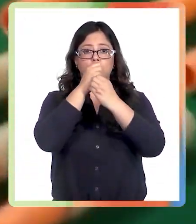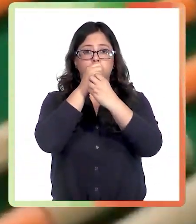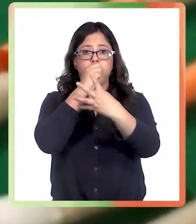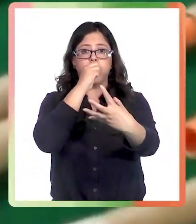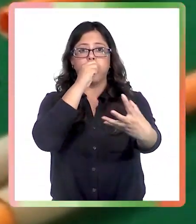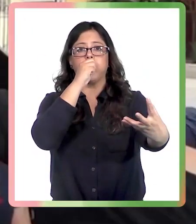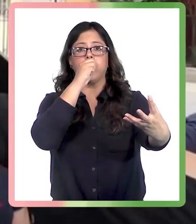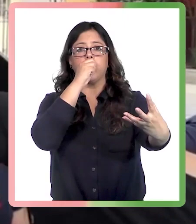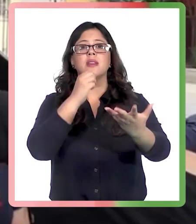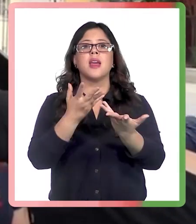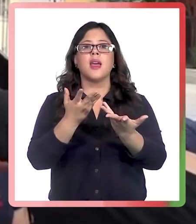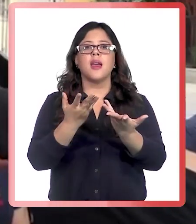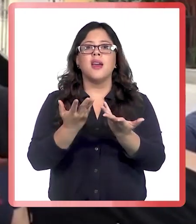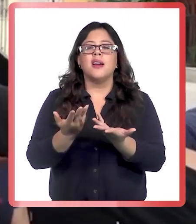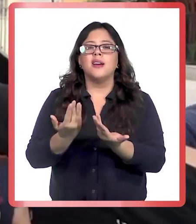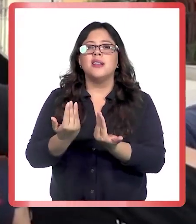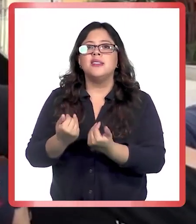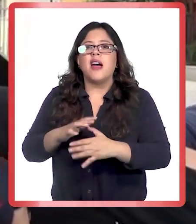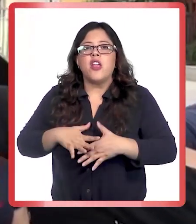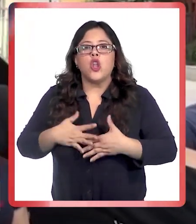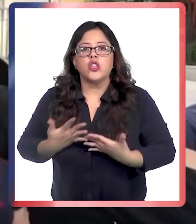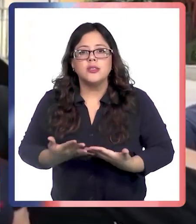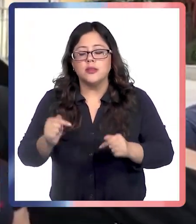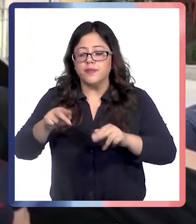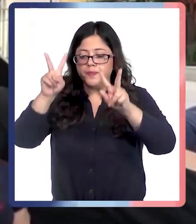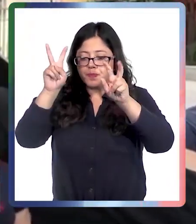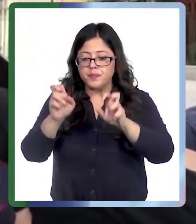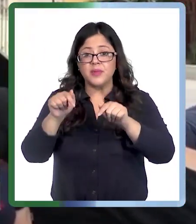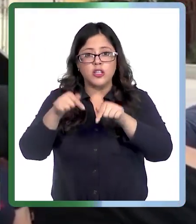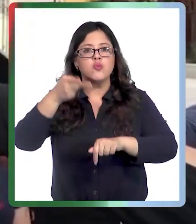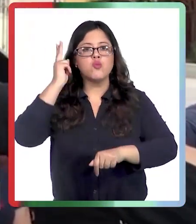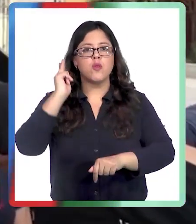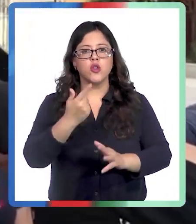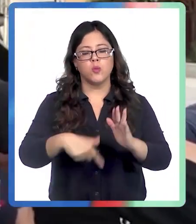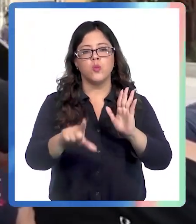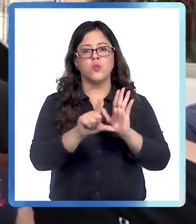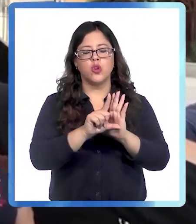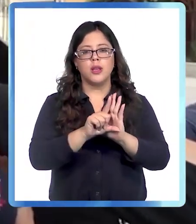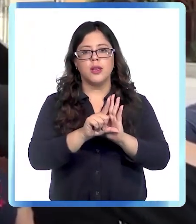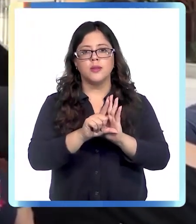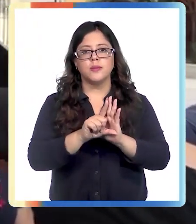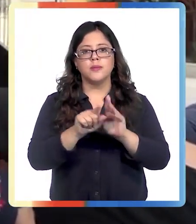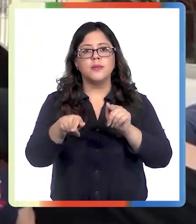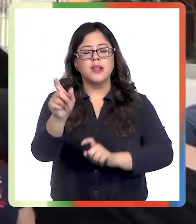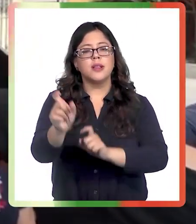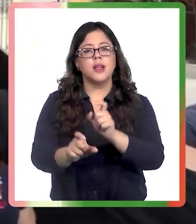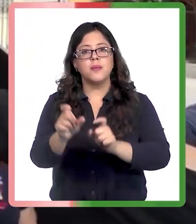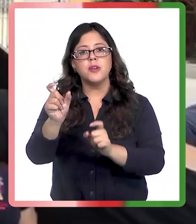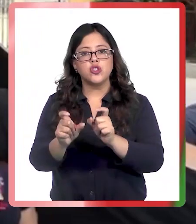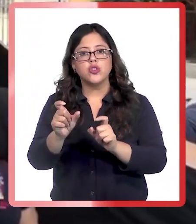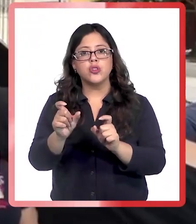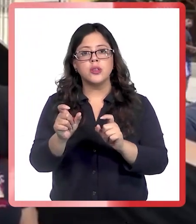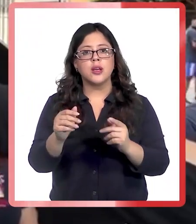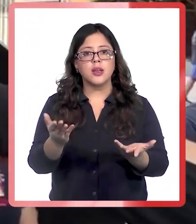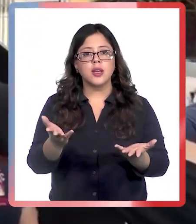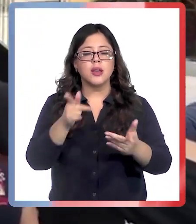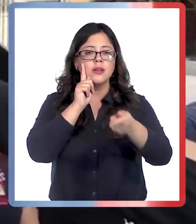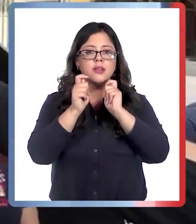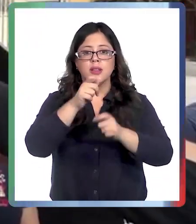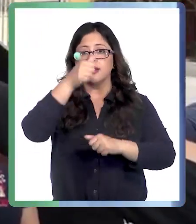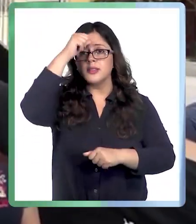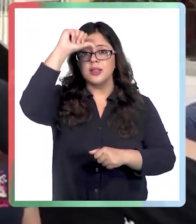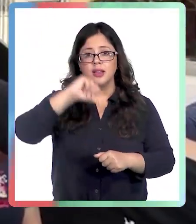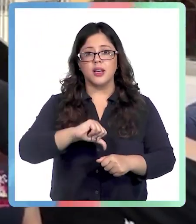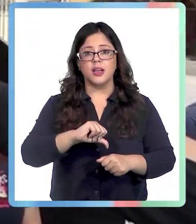uso, manipulación, venta de elementos de pirotecnia está absolutamente prohibido por ley, y quienes incurran en esto arriesgan penas